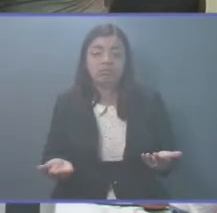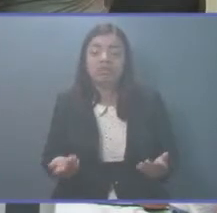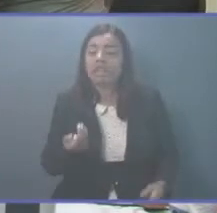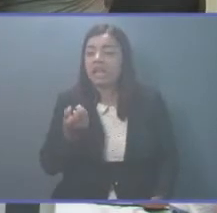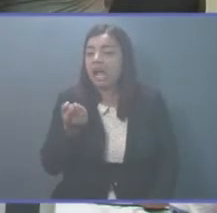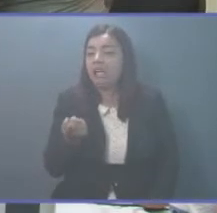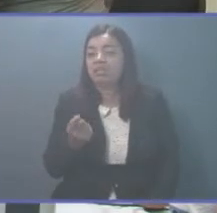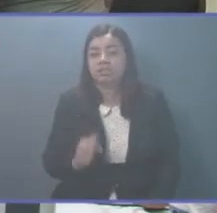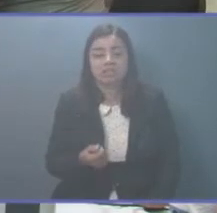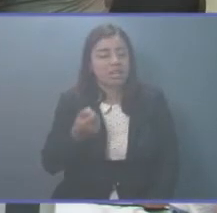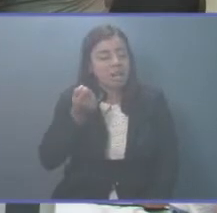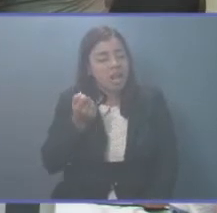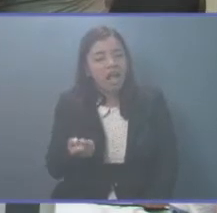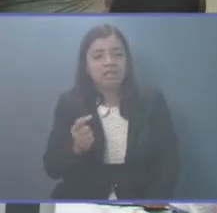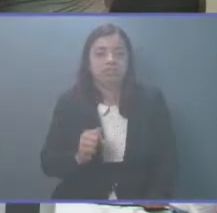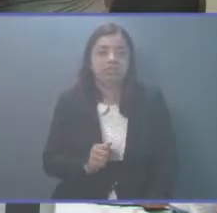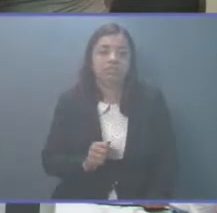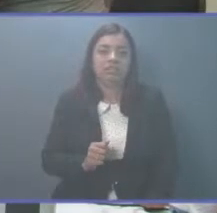casi,